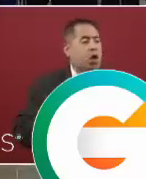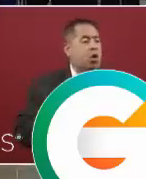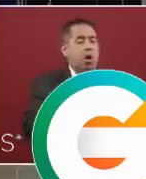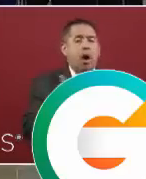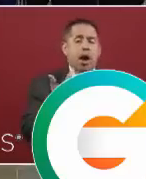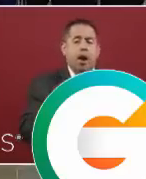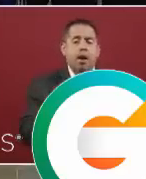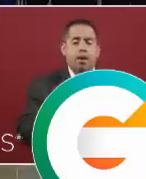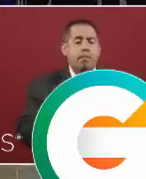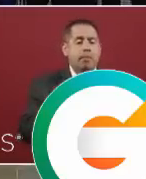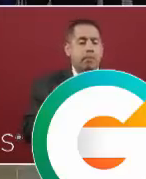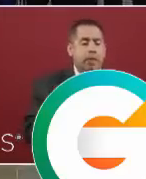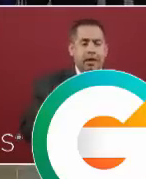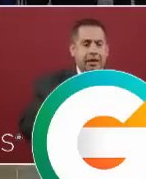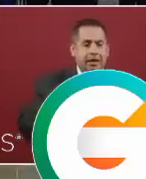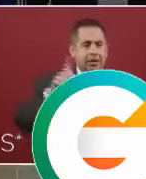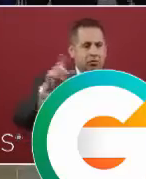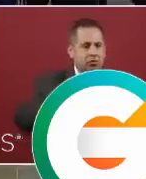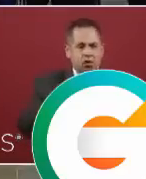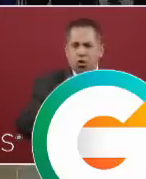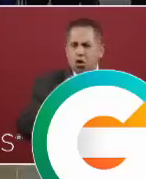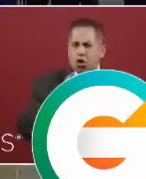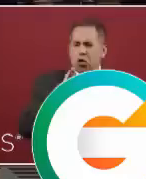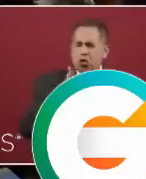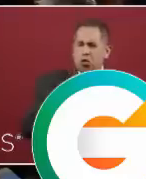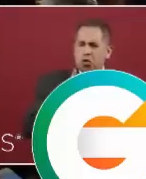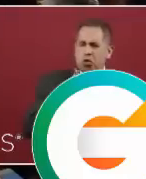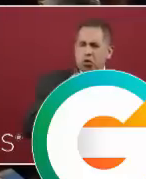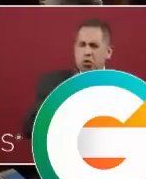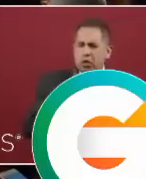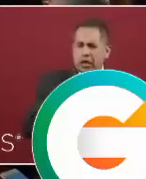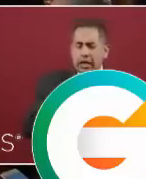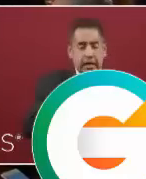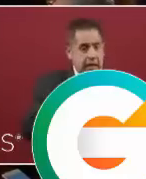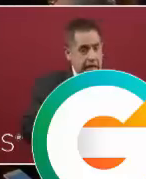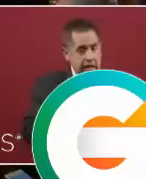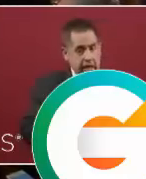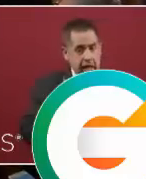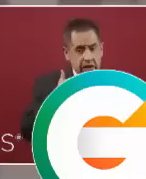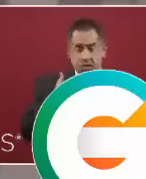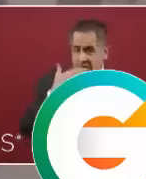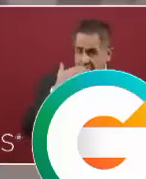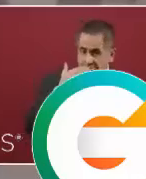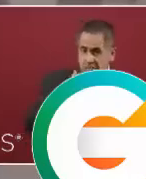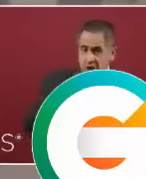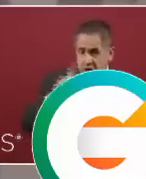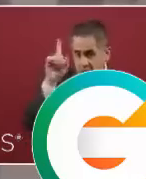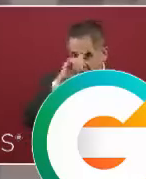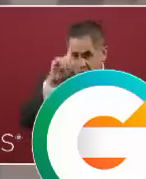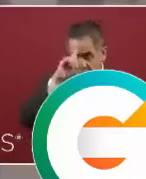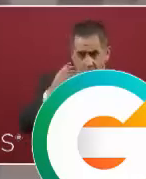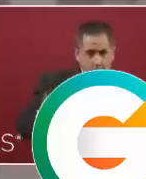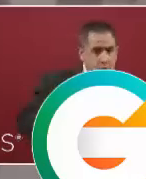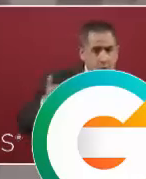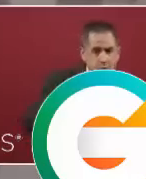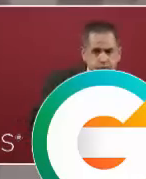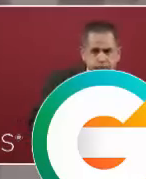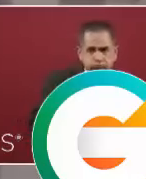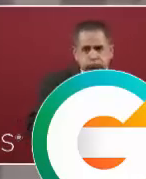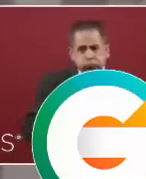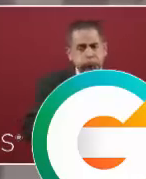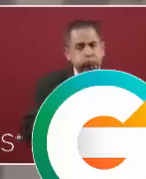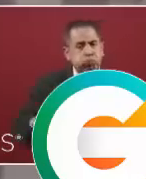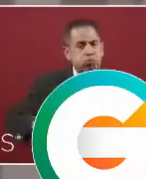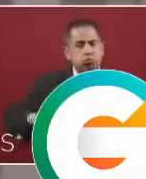el caso del exalcalde de Nueva York, Rudolph Giuliani, que por cierto fue una muy buena propuesta por parte del gobierno